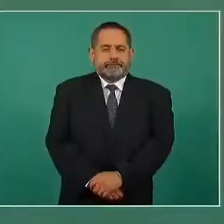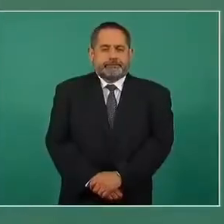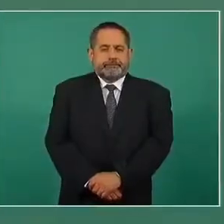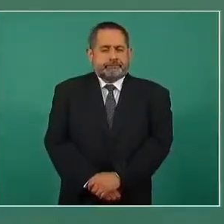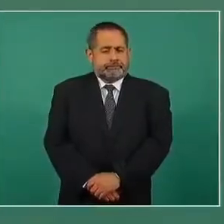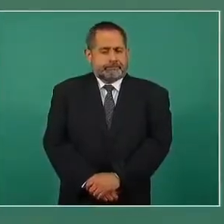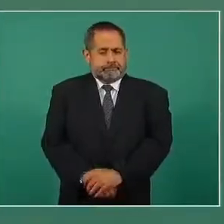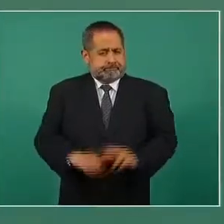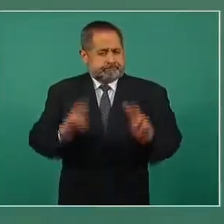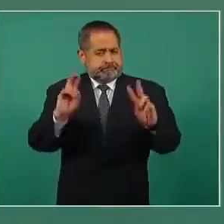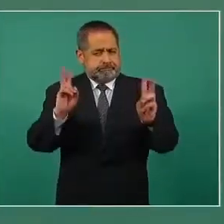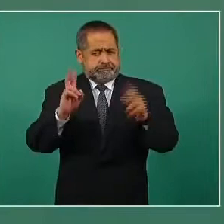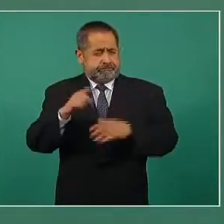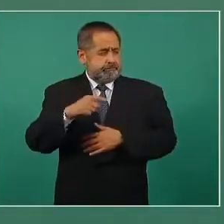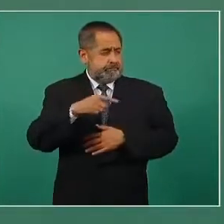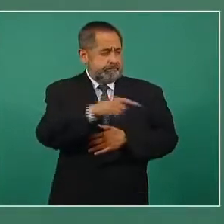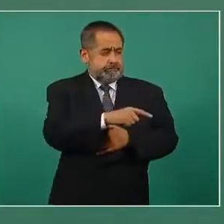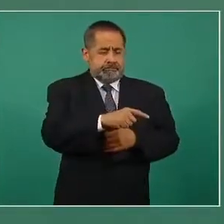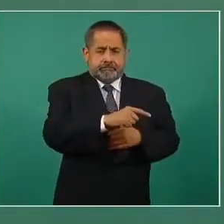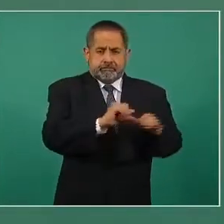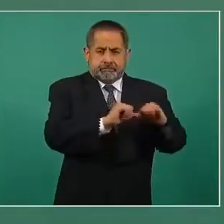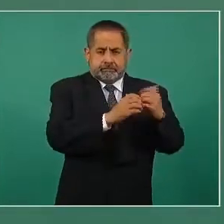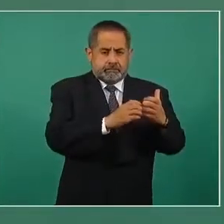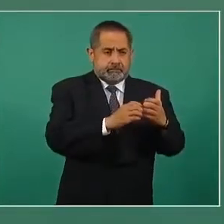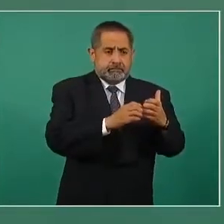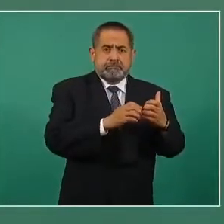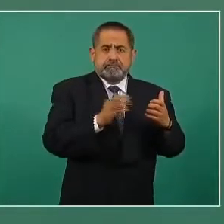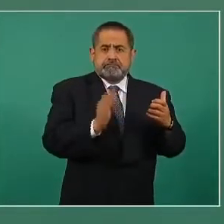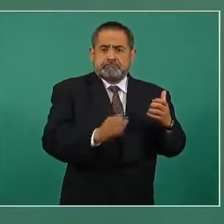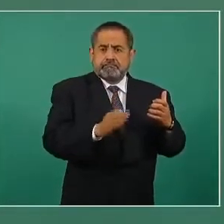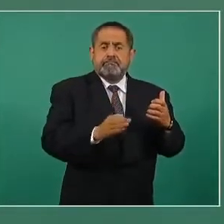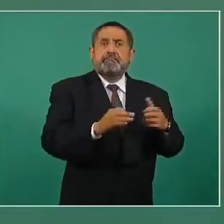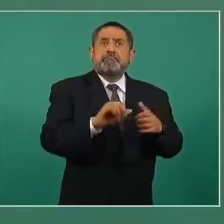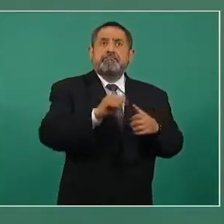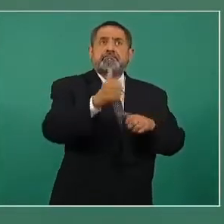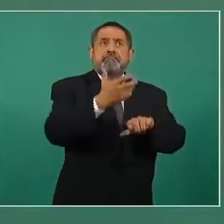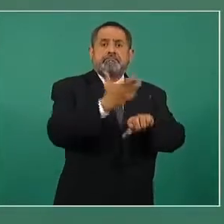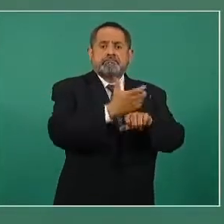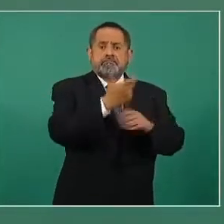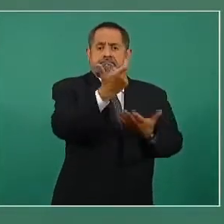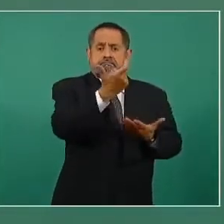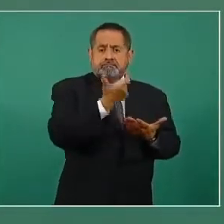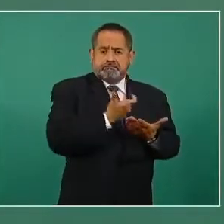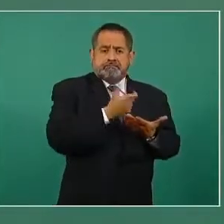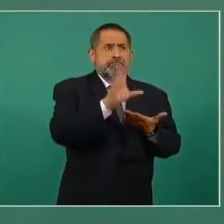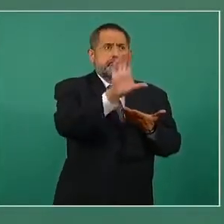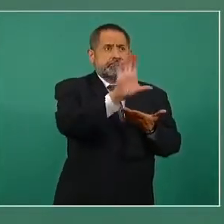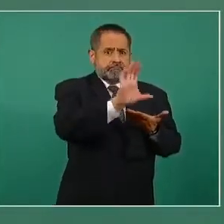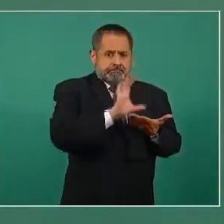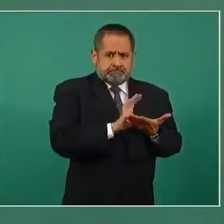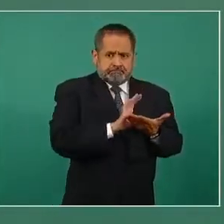que se atreve a recibir dinero del gobierno de Estados Unidos,